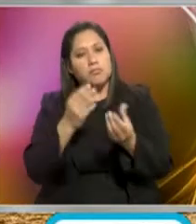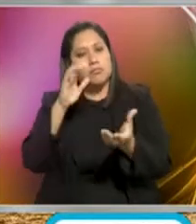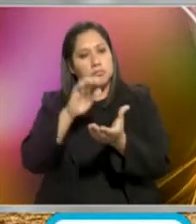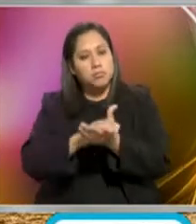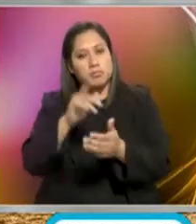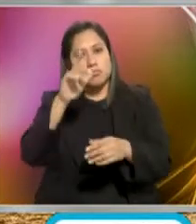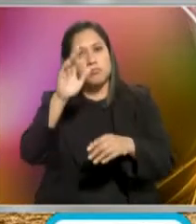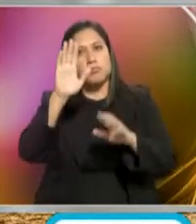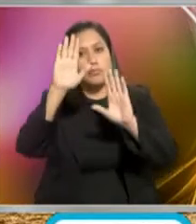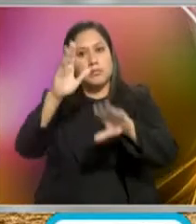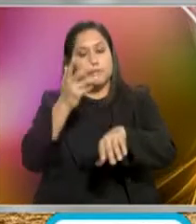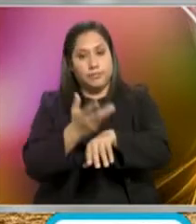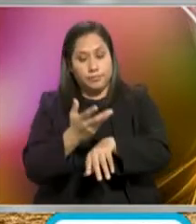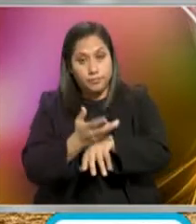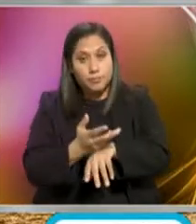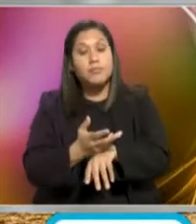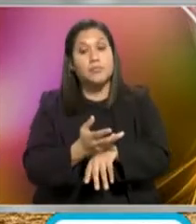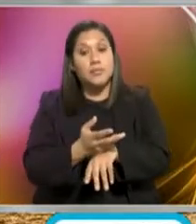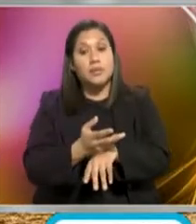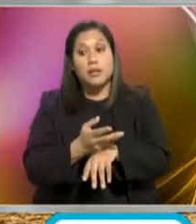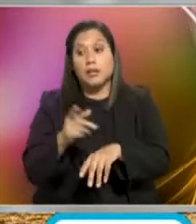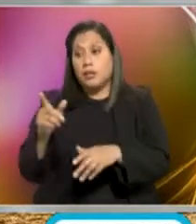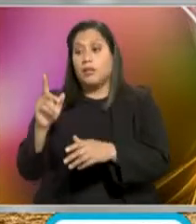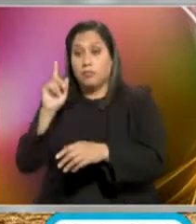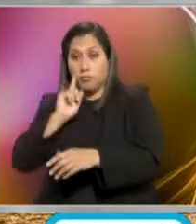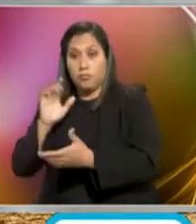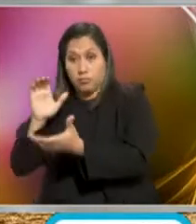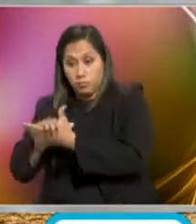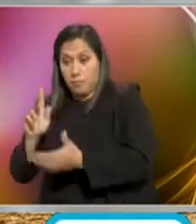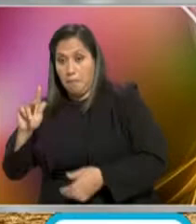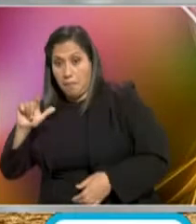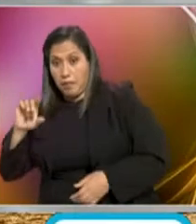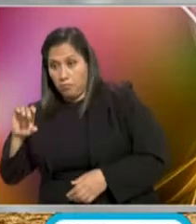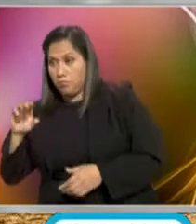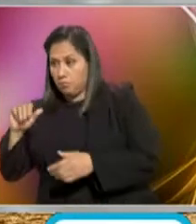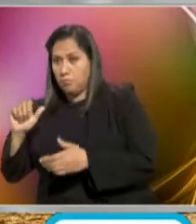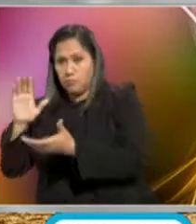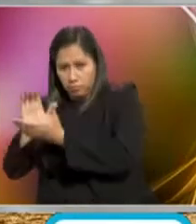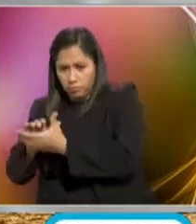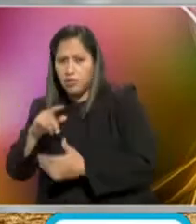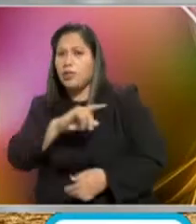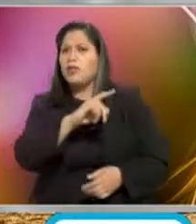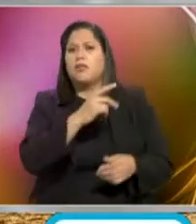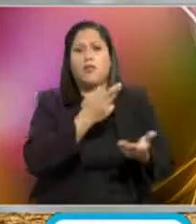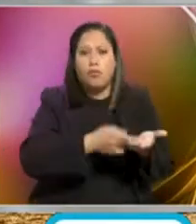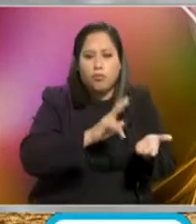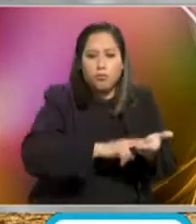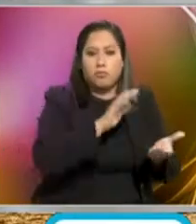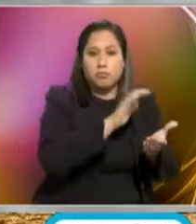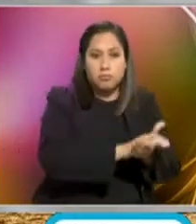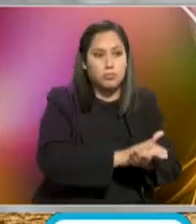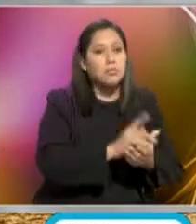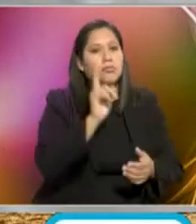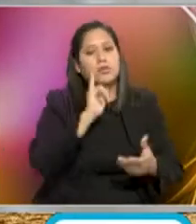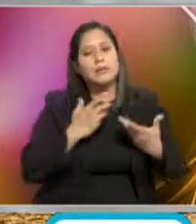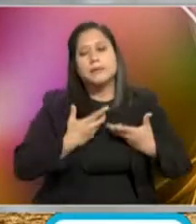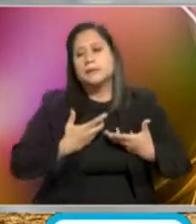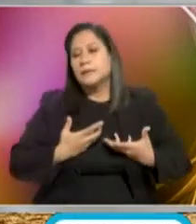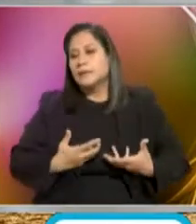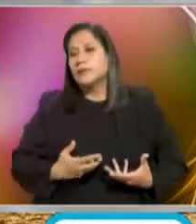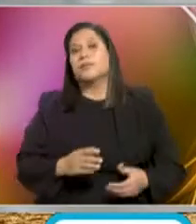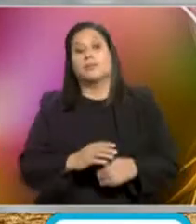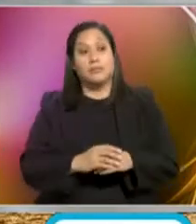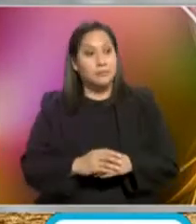en Estados Unidos, aún estando casado con su esposa Paloma aquí en México. No, qué bárbaro. Se puso muy No malo se de formen como cirrosis. José